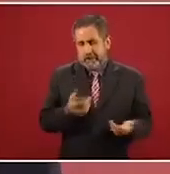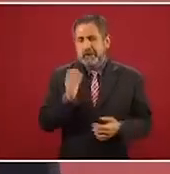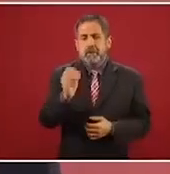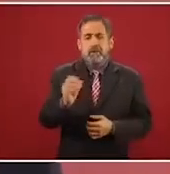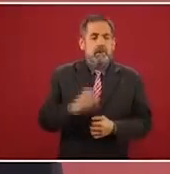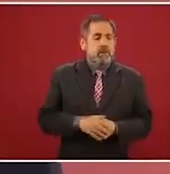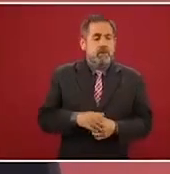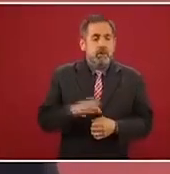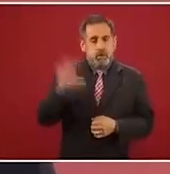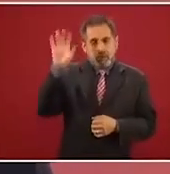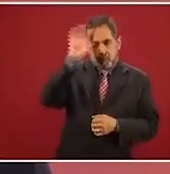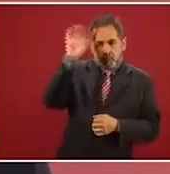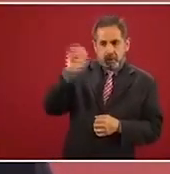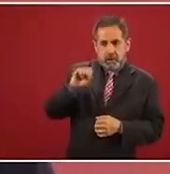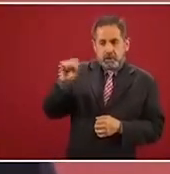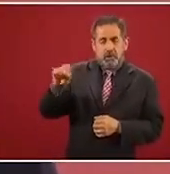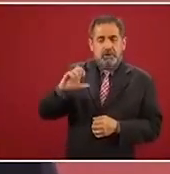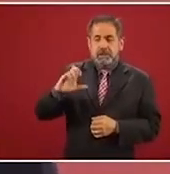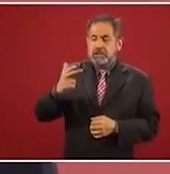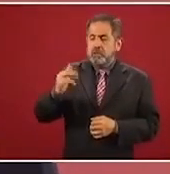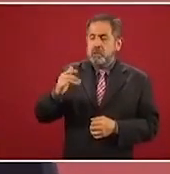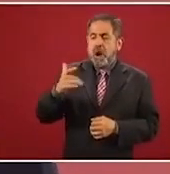en Morelos, Chihuahua.